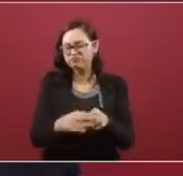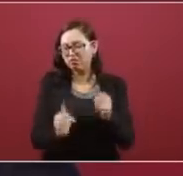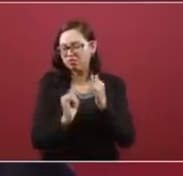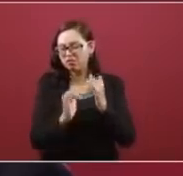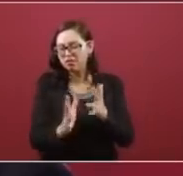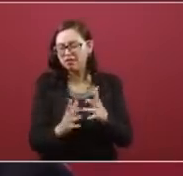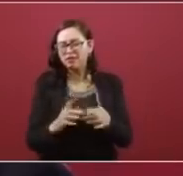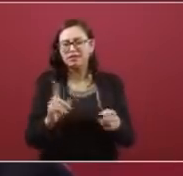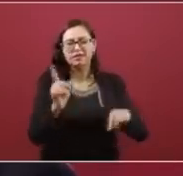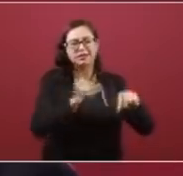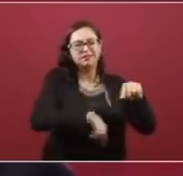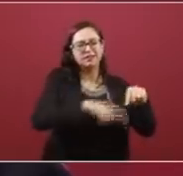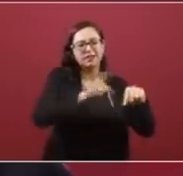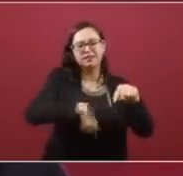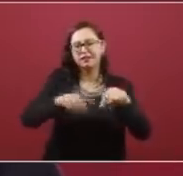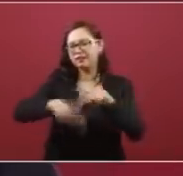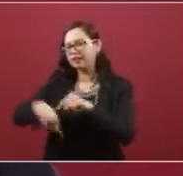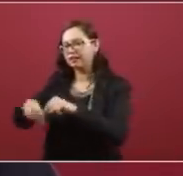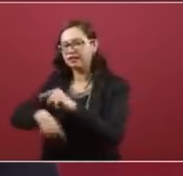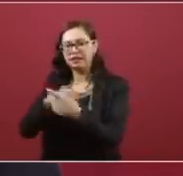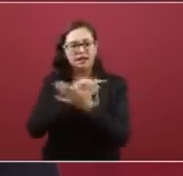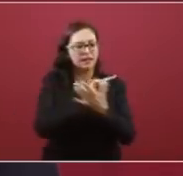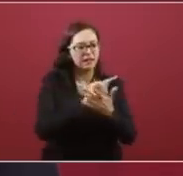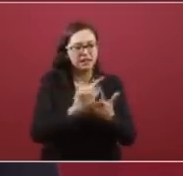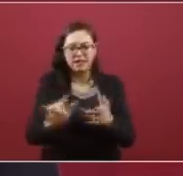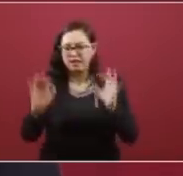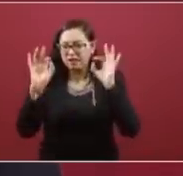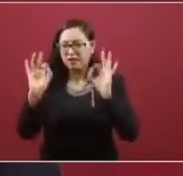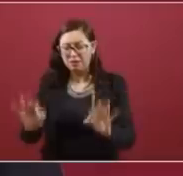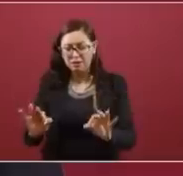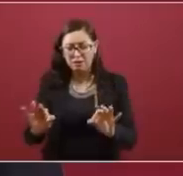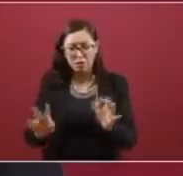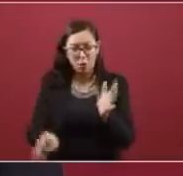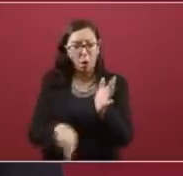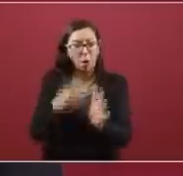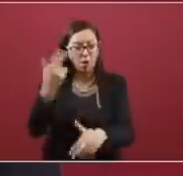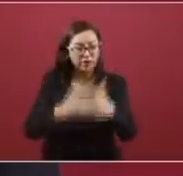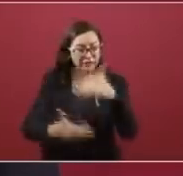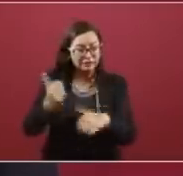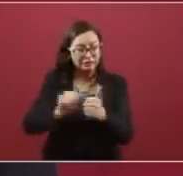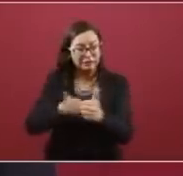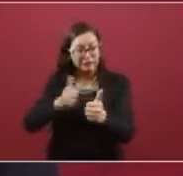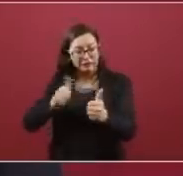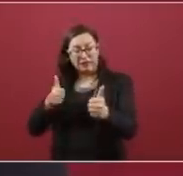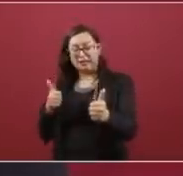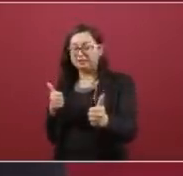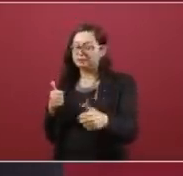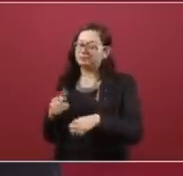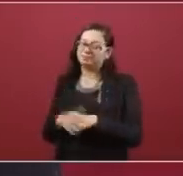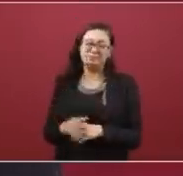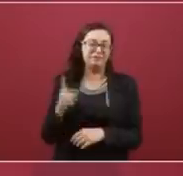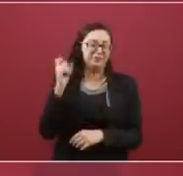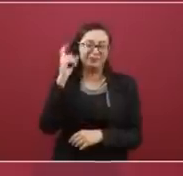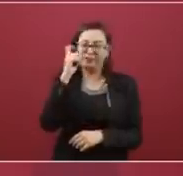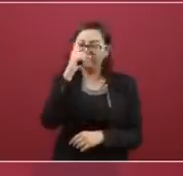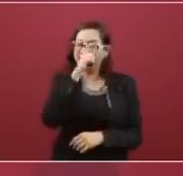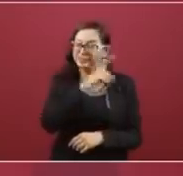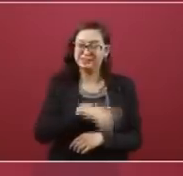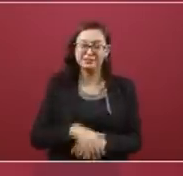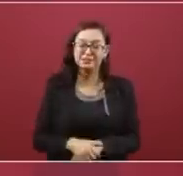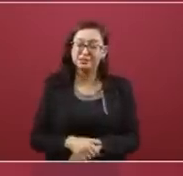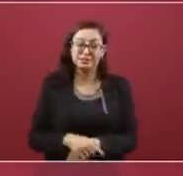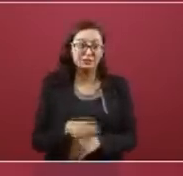Entonces, ¿cómo le van a dar marcha atrás a eso? Va a estar muy difícil. Si por eso andan